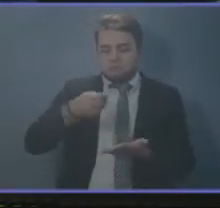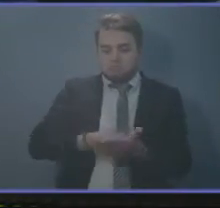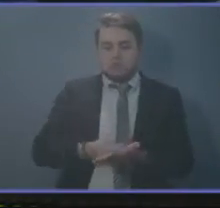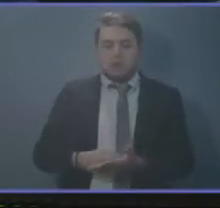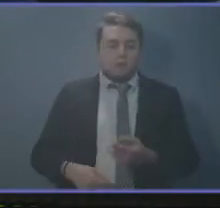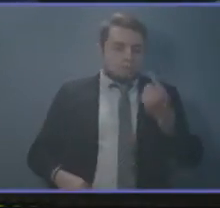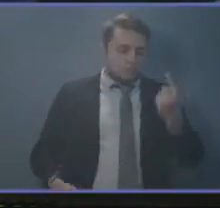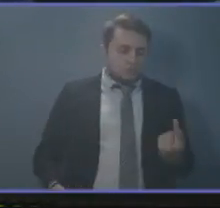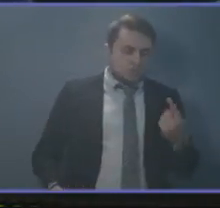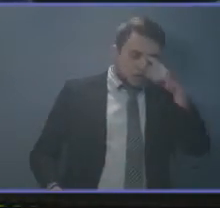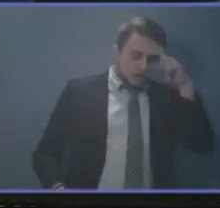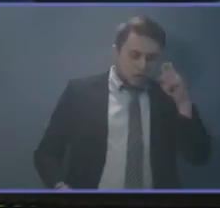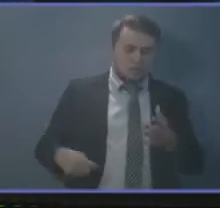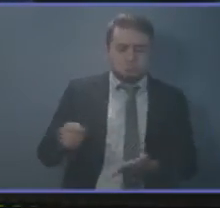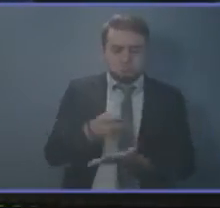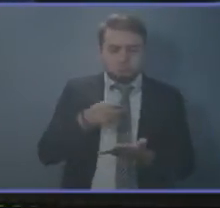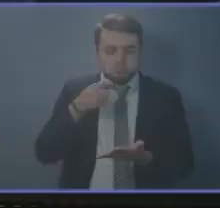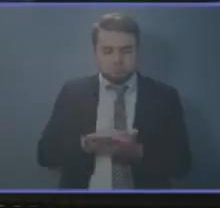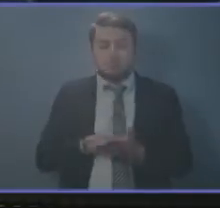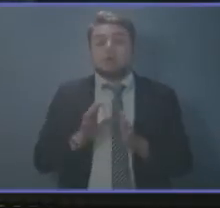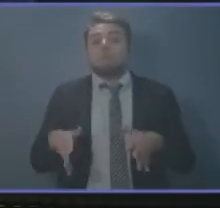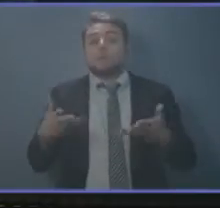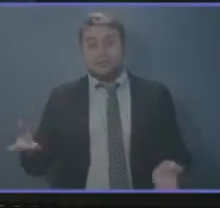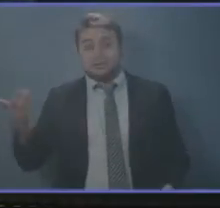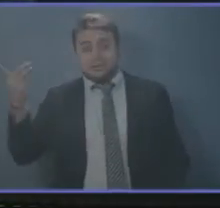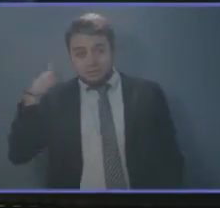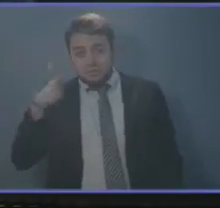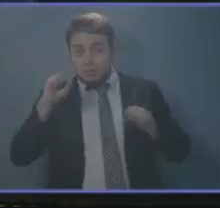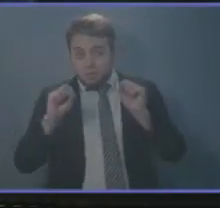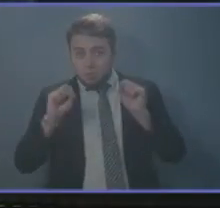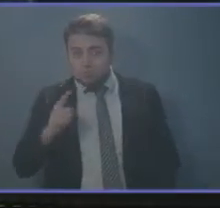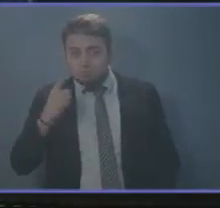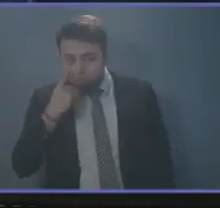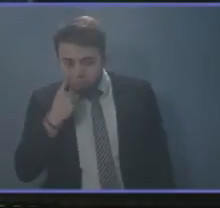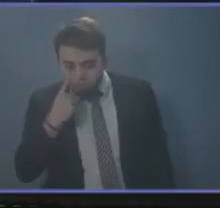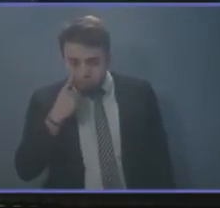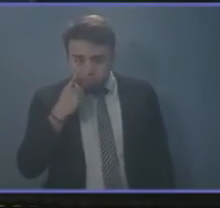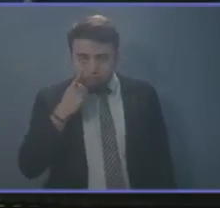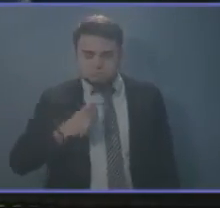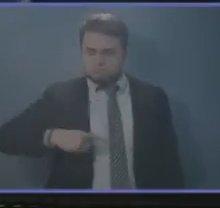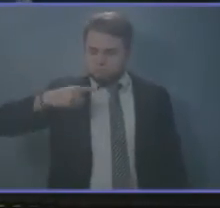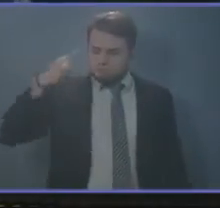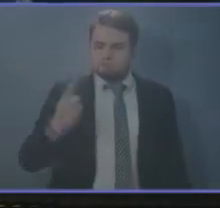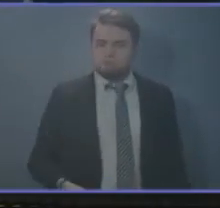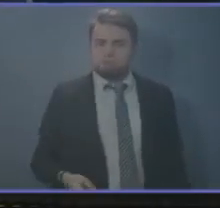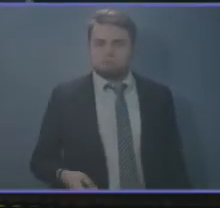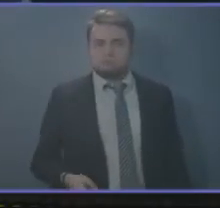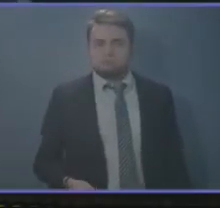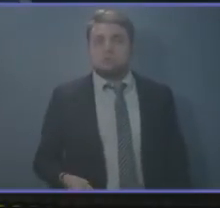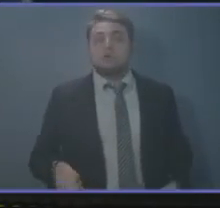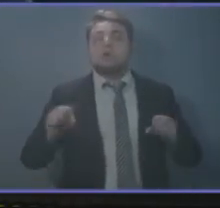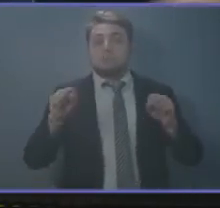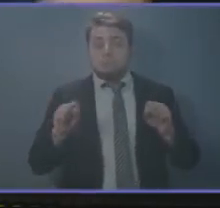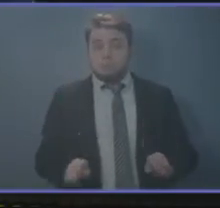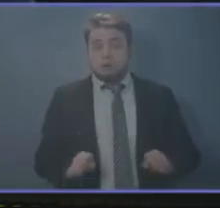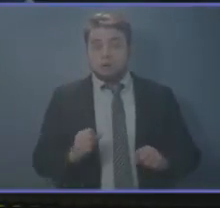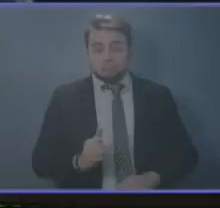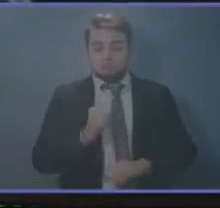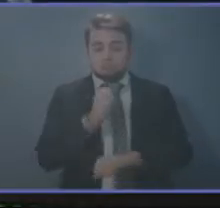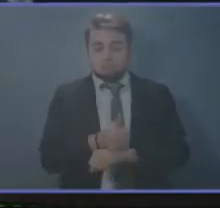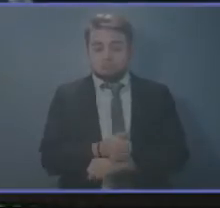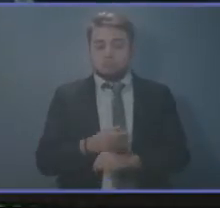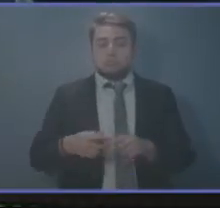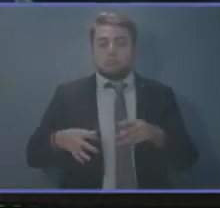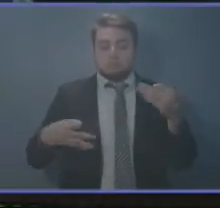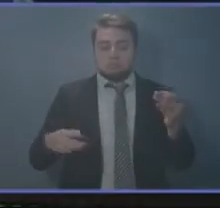que esta dirección, repito, verifique ese cumplimiento de establecer un contrato.